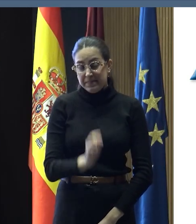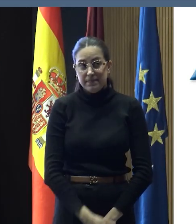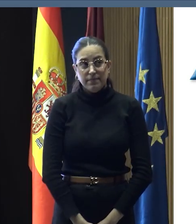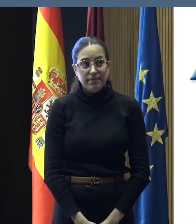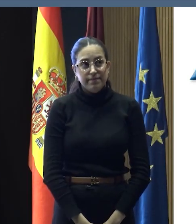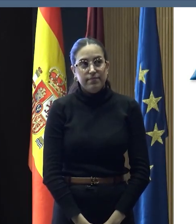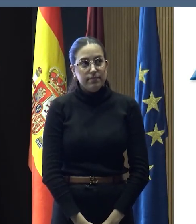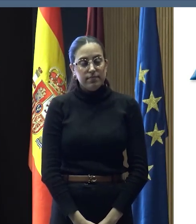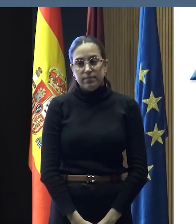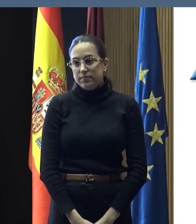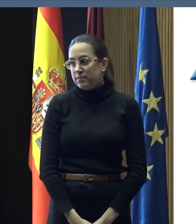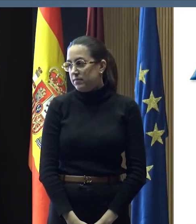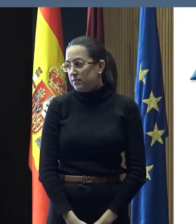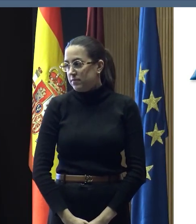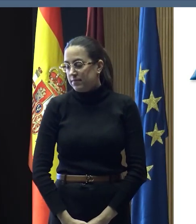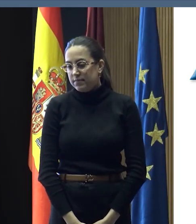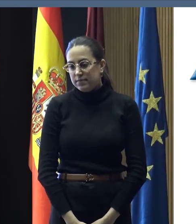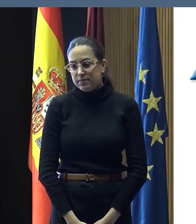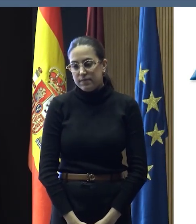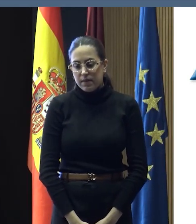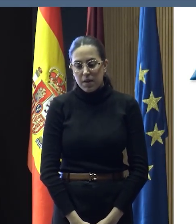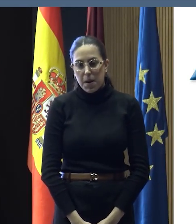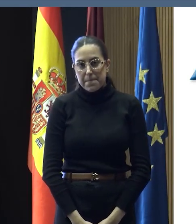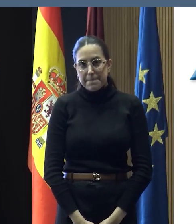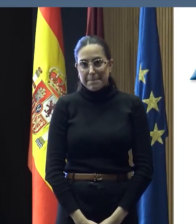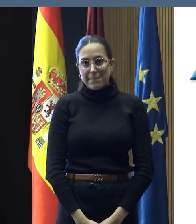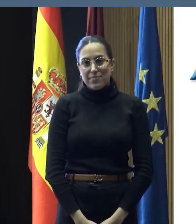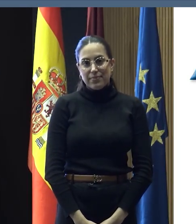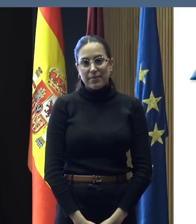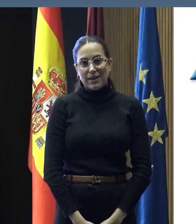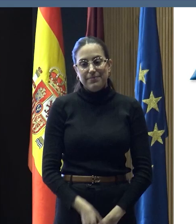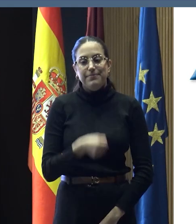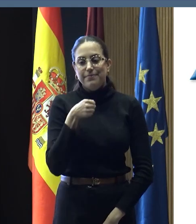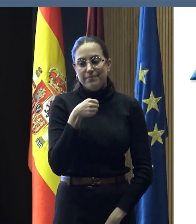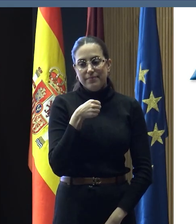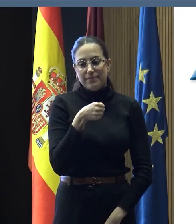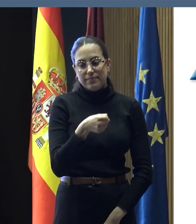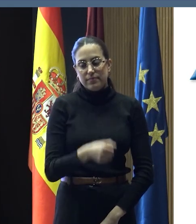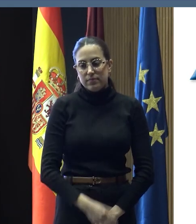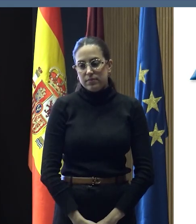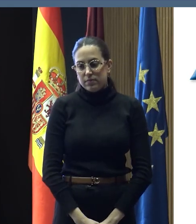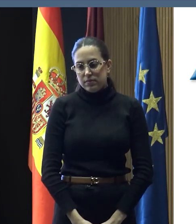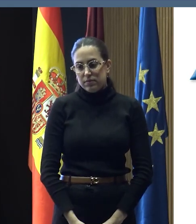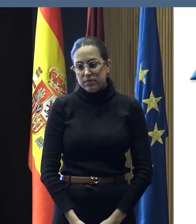Espere un momento, que le acerco el micro para que se grabe también el sonido, si no luego en la grabación no se escucha. Señora,